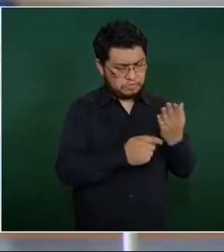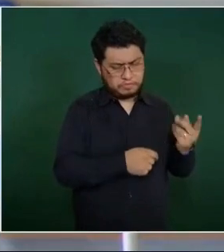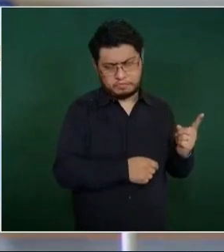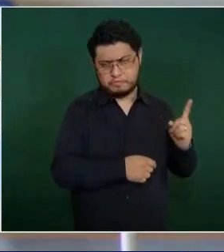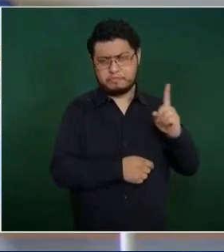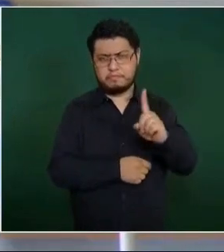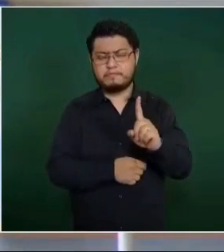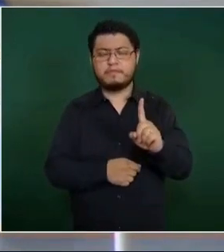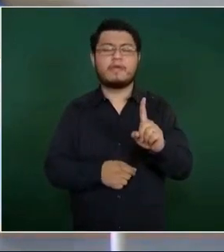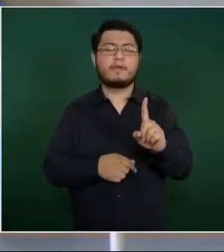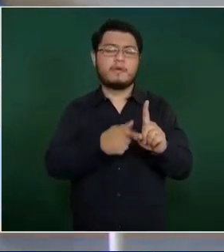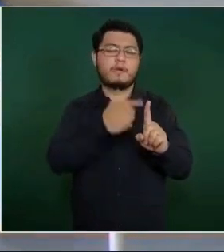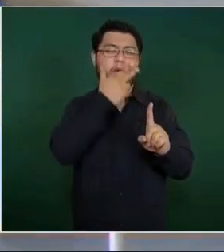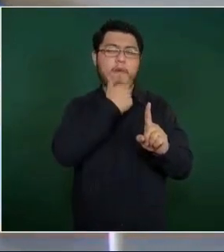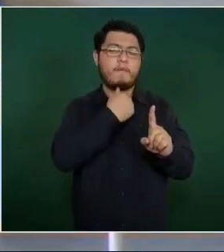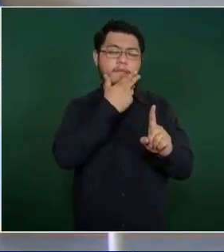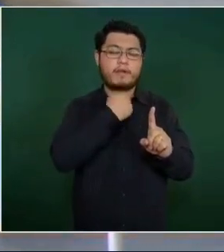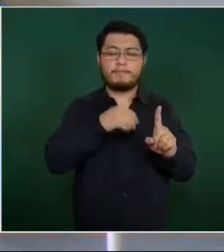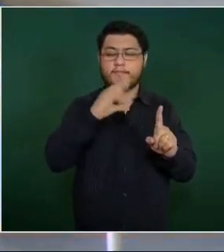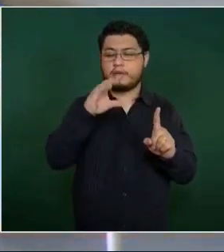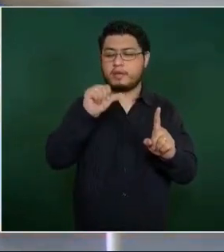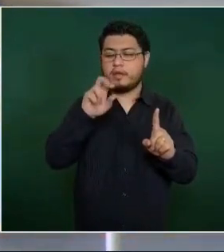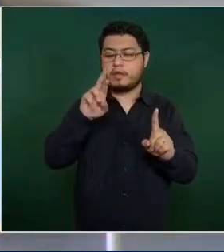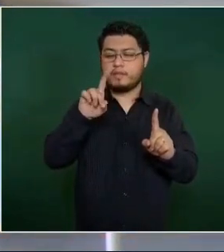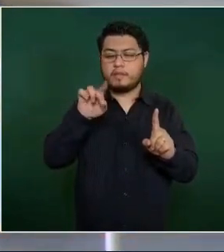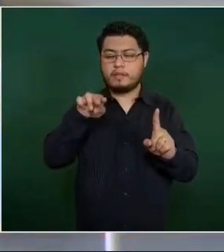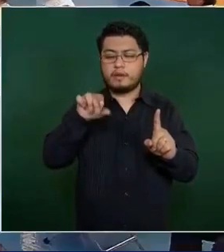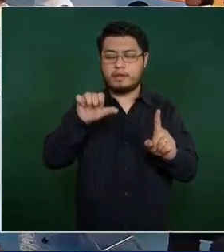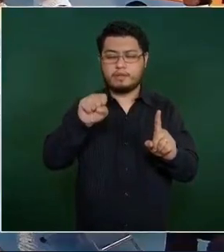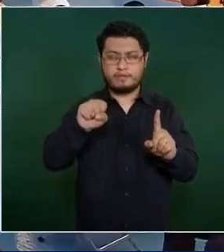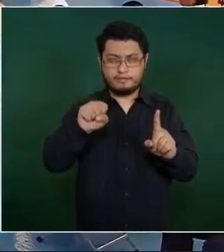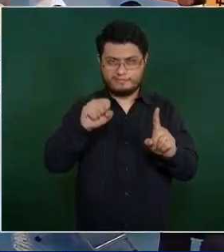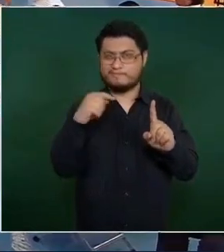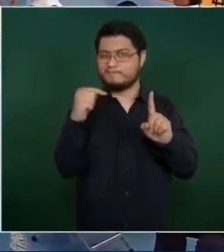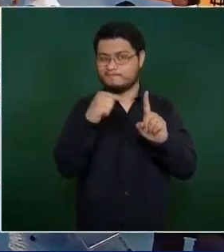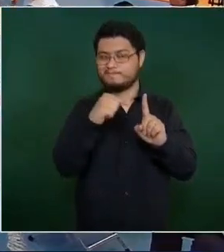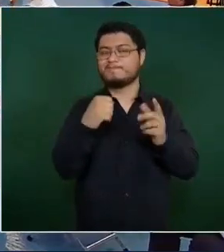un señor Cárdenas, que nos decían que era